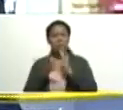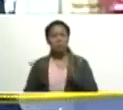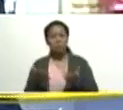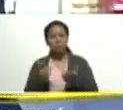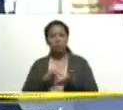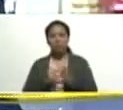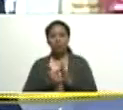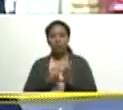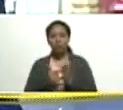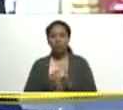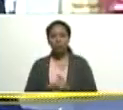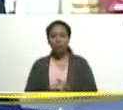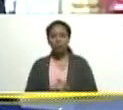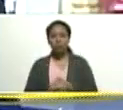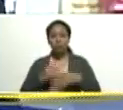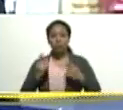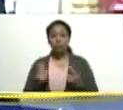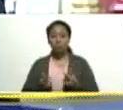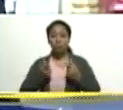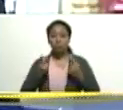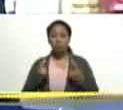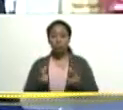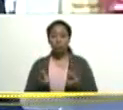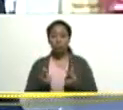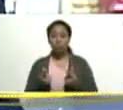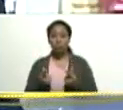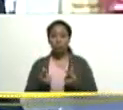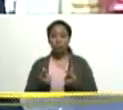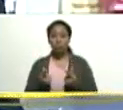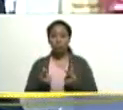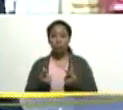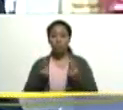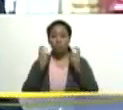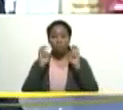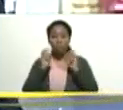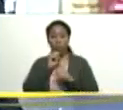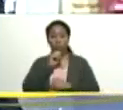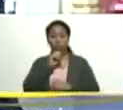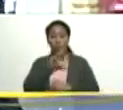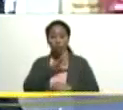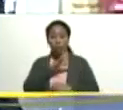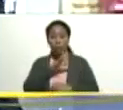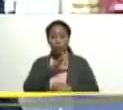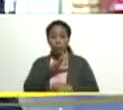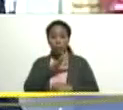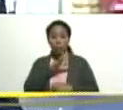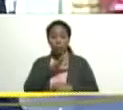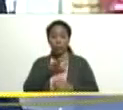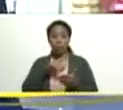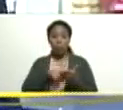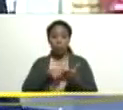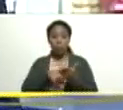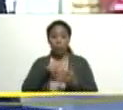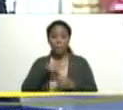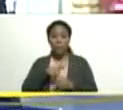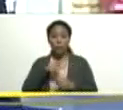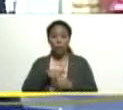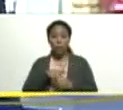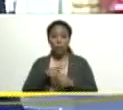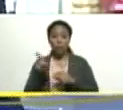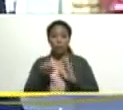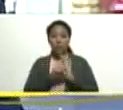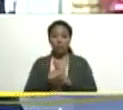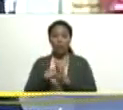significado la activación, la reactivación de un rubro que históricamente ante el rentismo petrolero era un símbolo